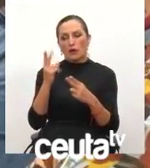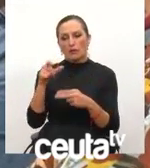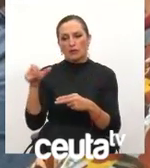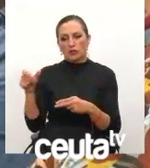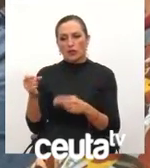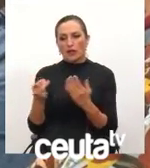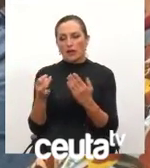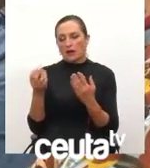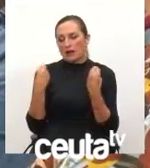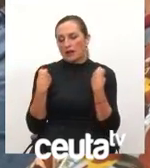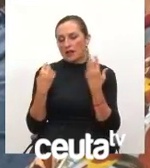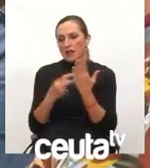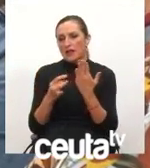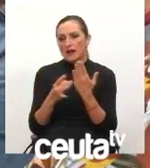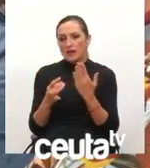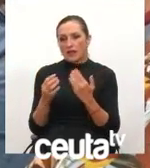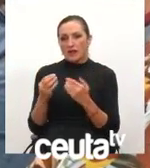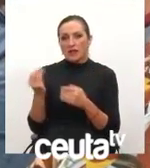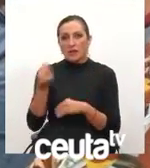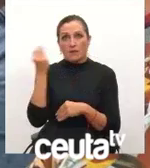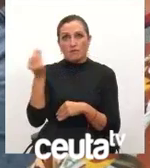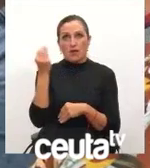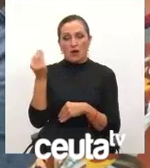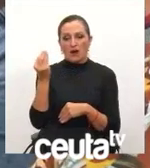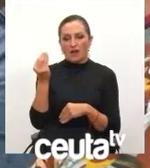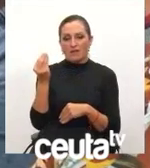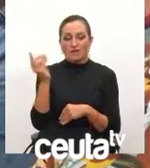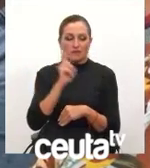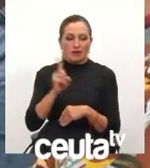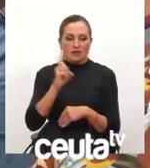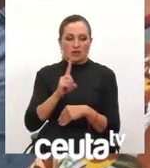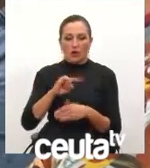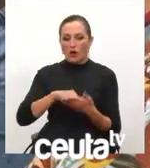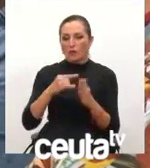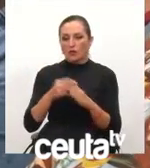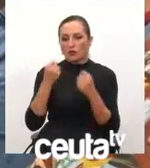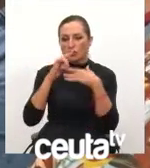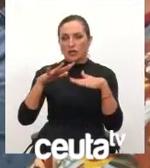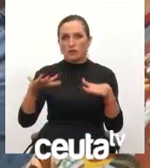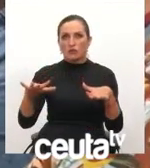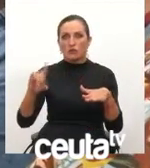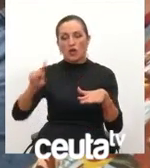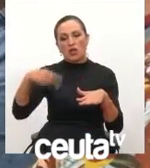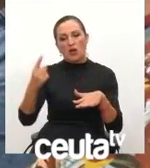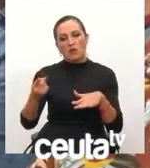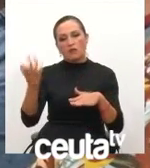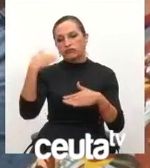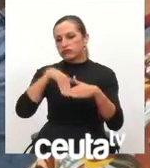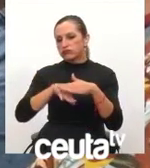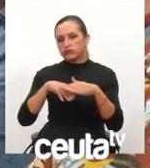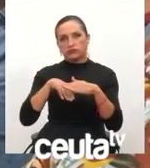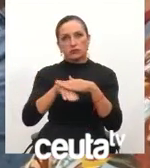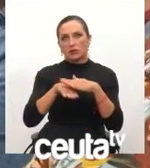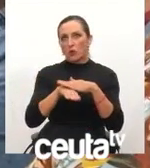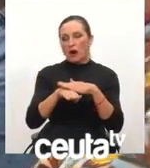ceutíes. Unas promesas y unos proyectos que solo se dedican a anunciar y que luego se quedan en un cajón guardado y nunca se